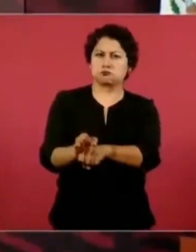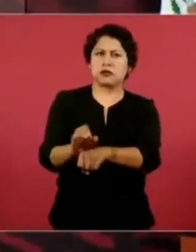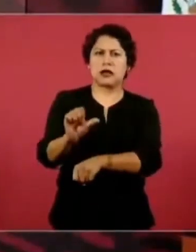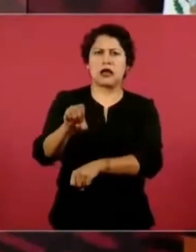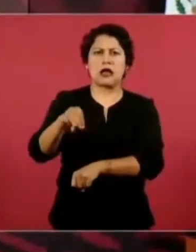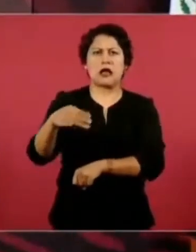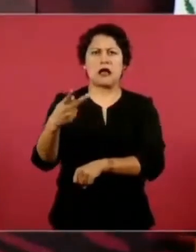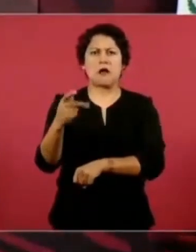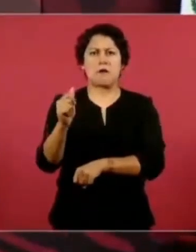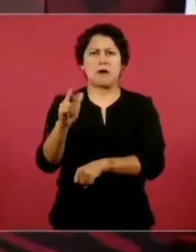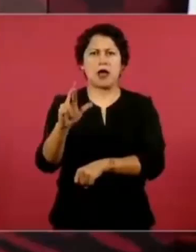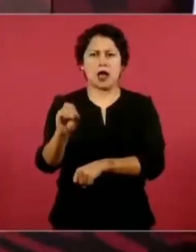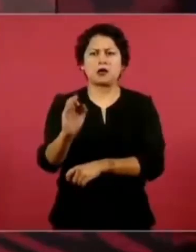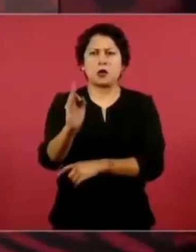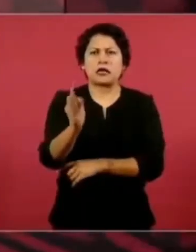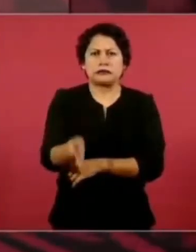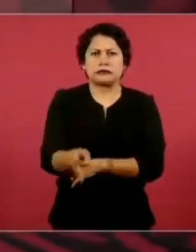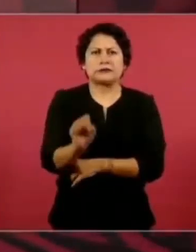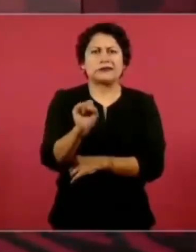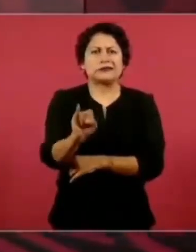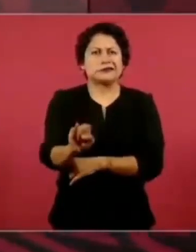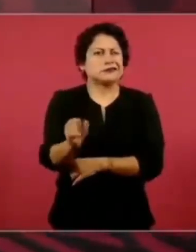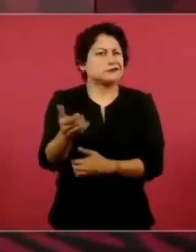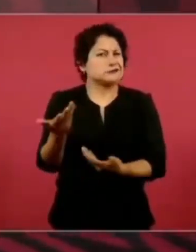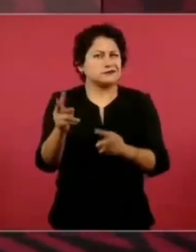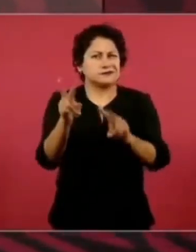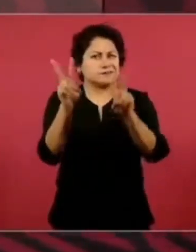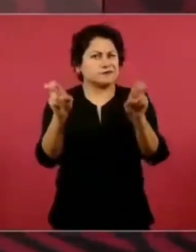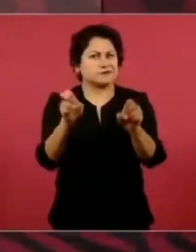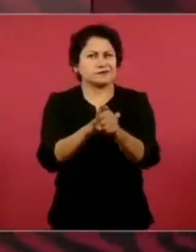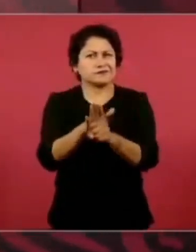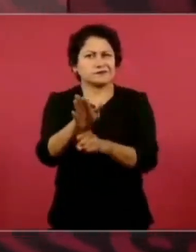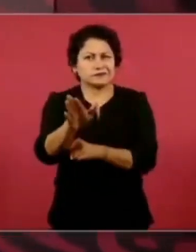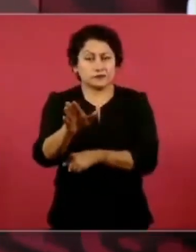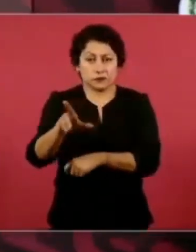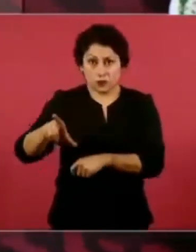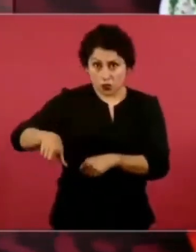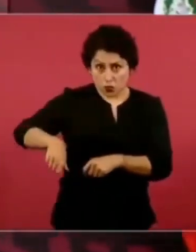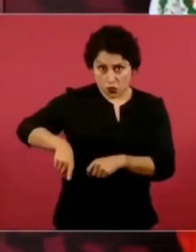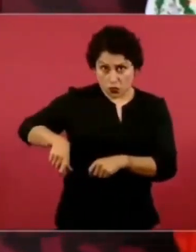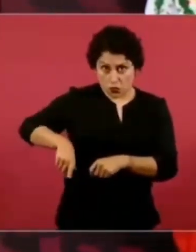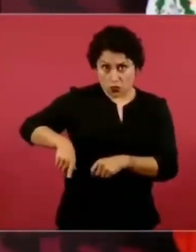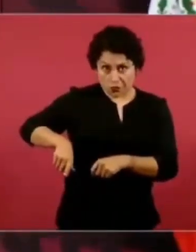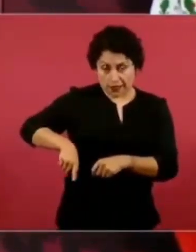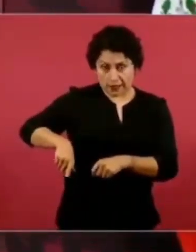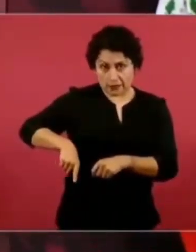para que el gobierno le pague una indemnización